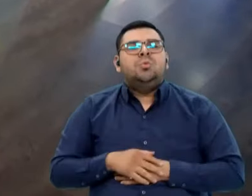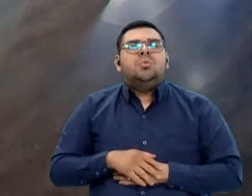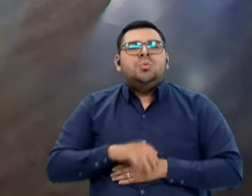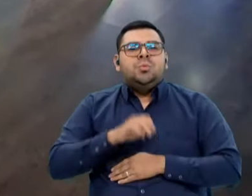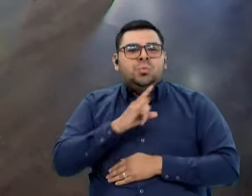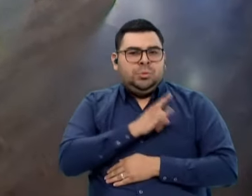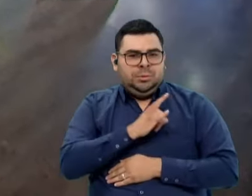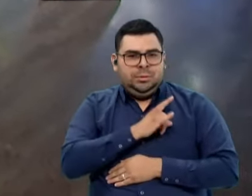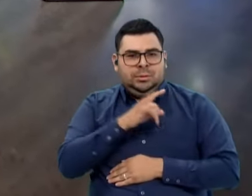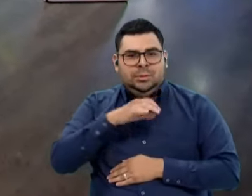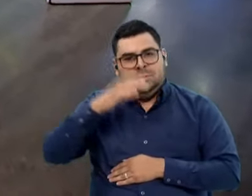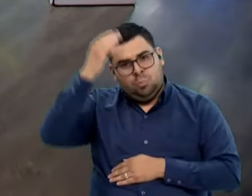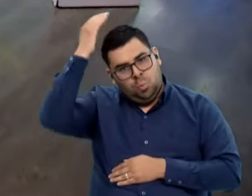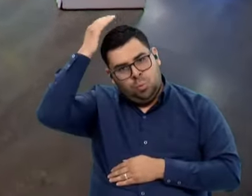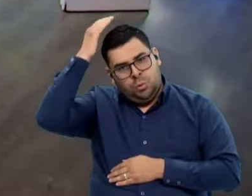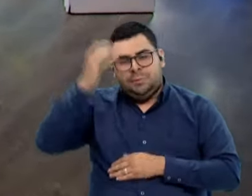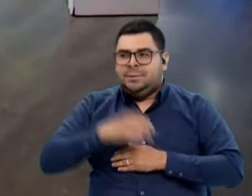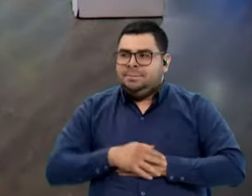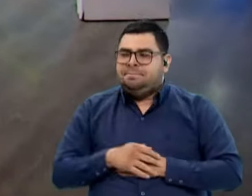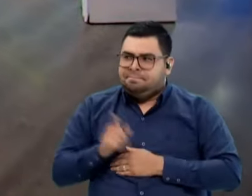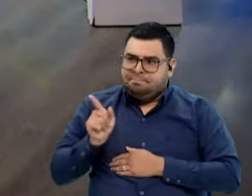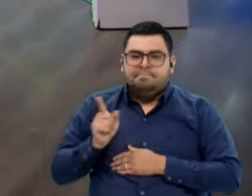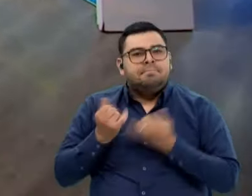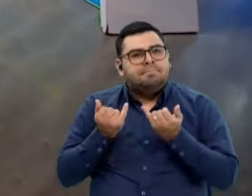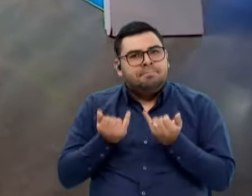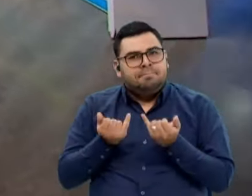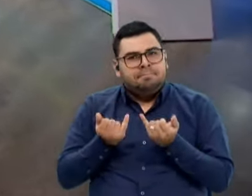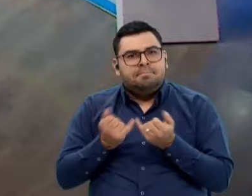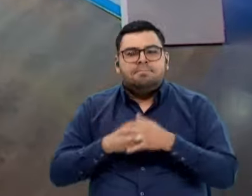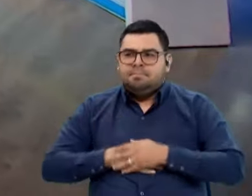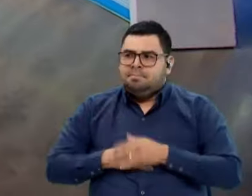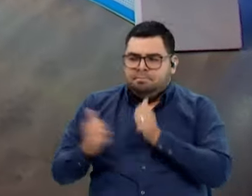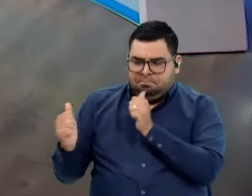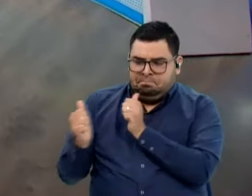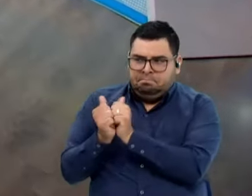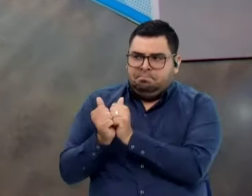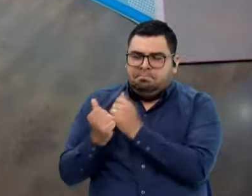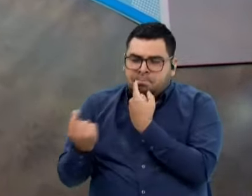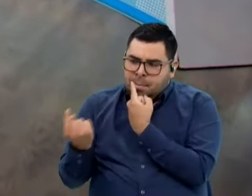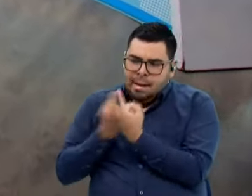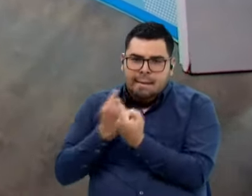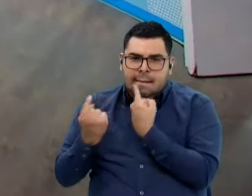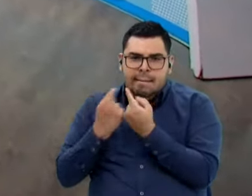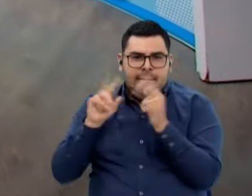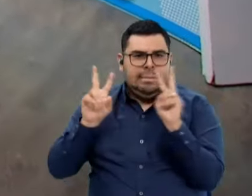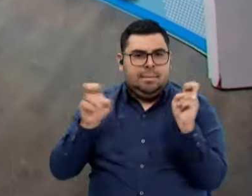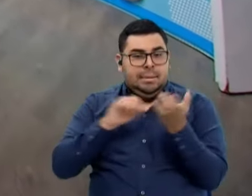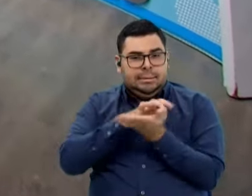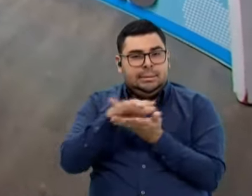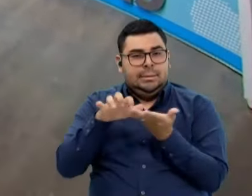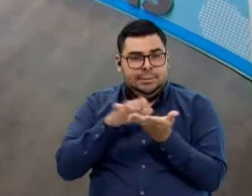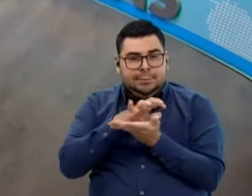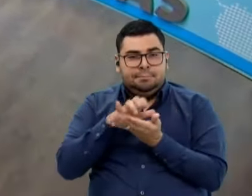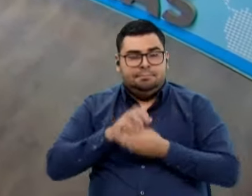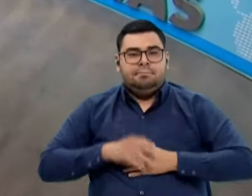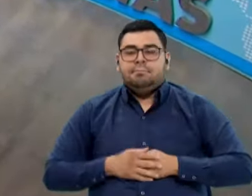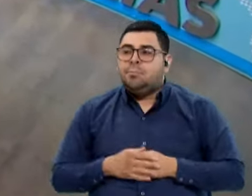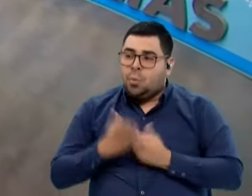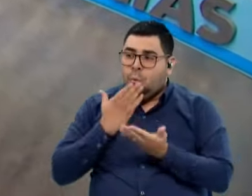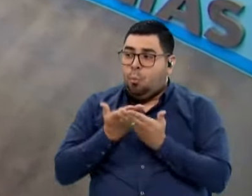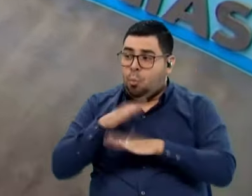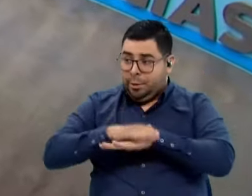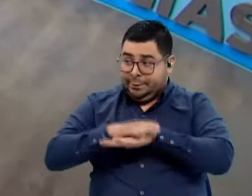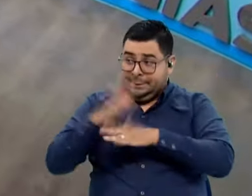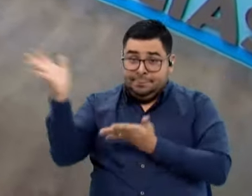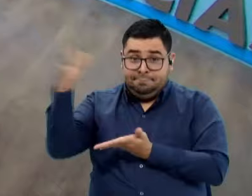muy amablemente hoy aquí para hablar de la situación que se está presentando en Santander y gran parte del país. Ingeniero, bienvenido, buenas tardes, gracias por aceptar